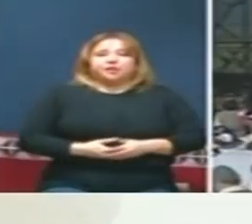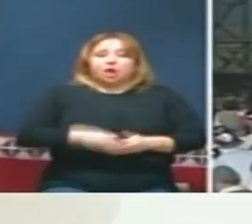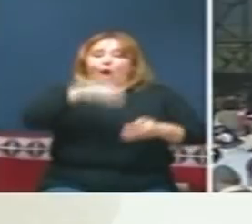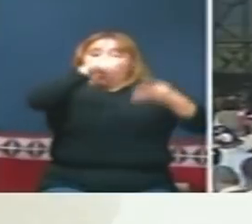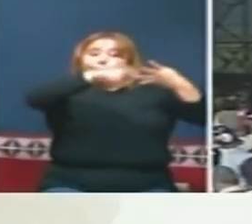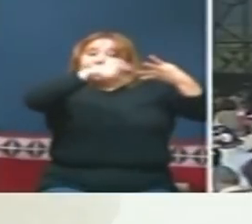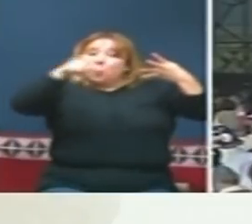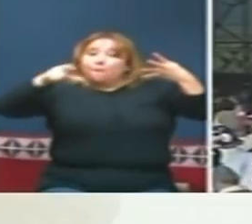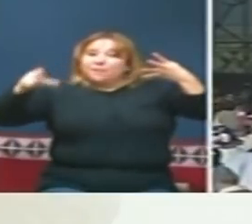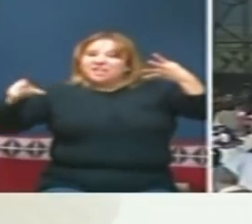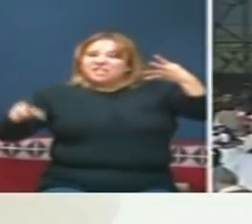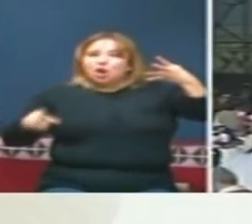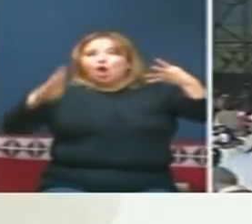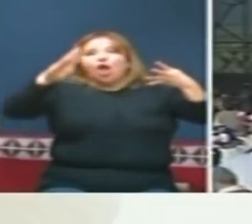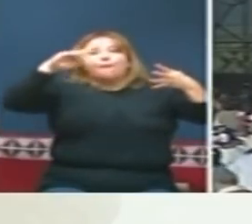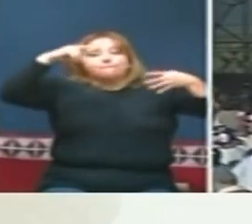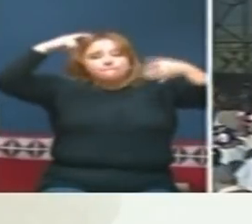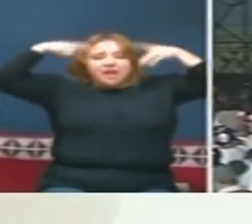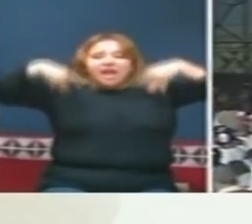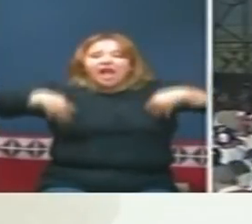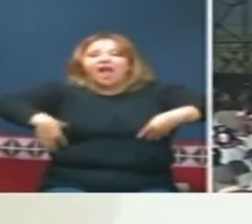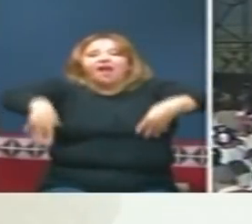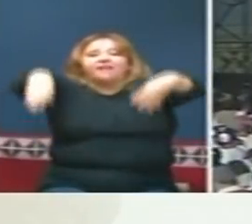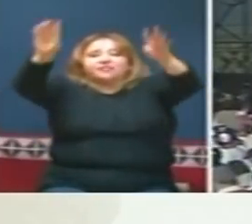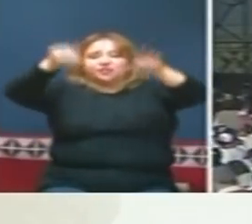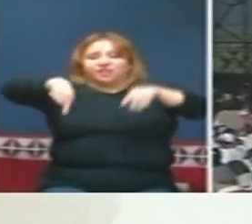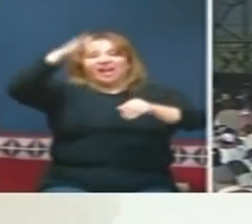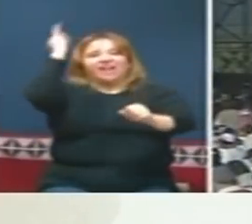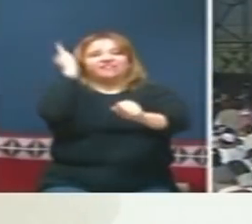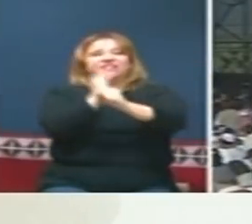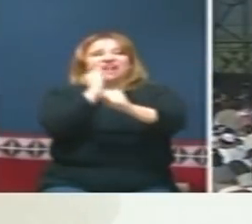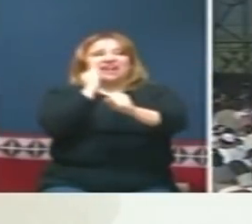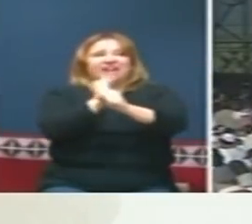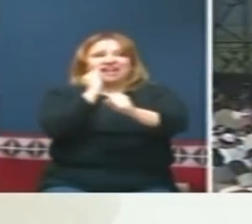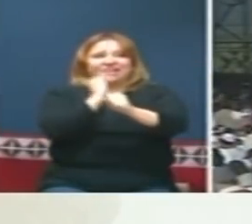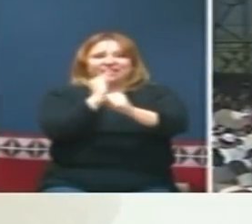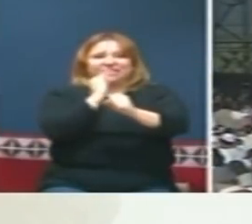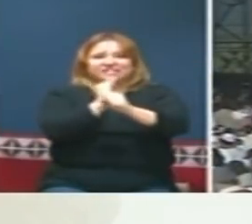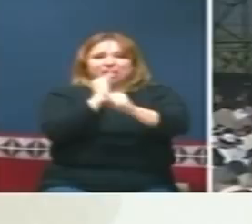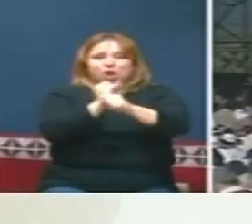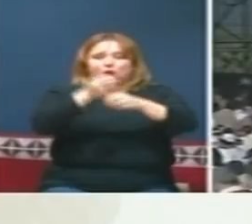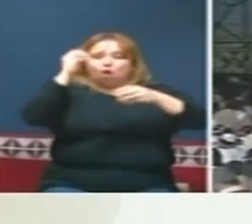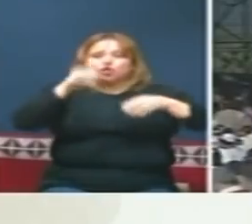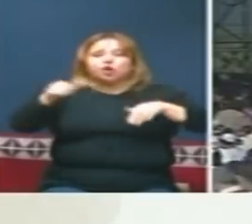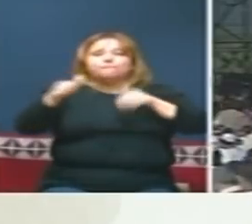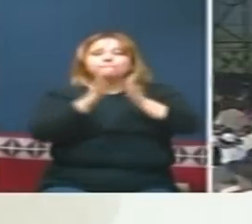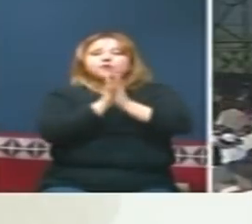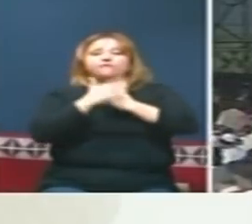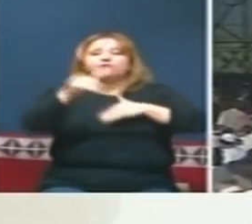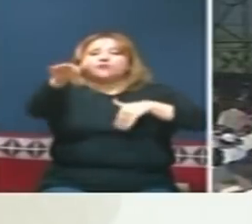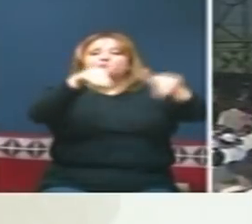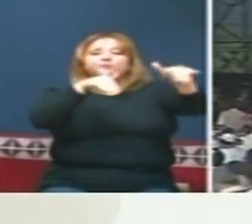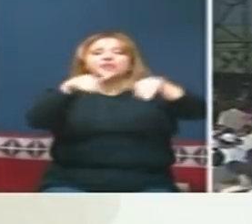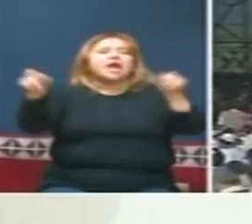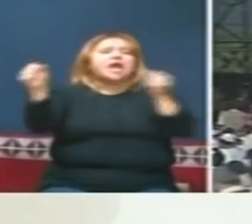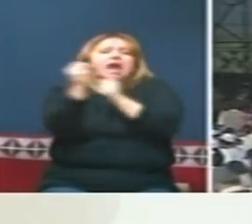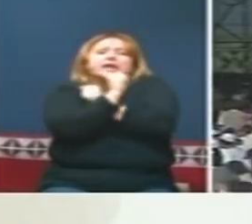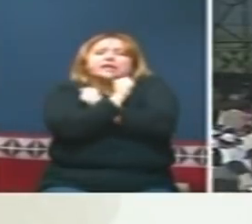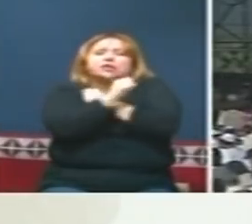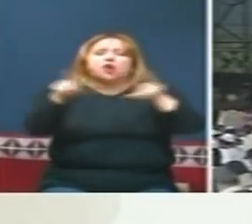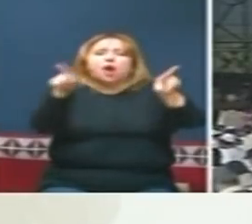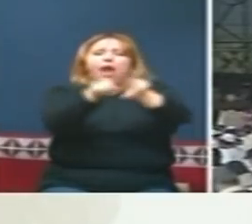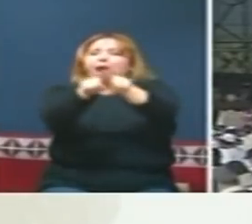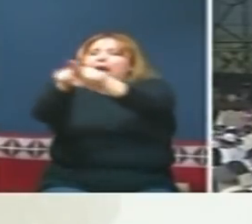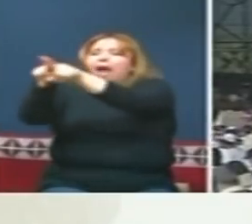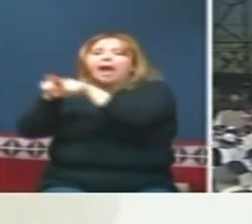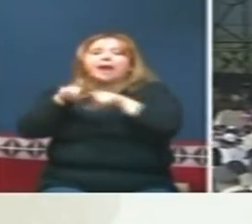4 nuevos beatos en nuestra iglesia. Vamos tomando ubicación, queridos hermanos,